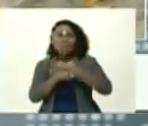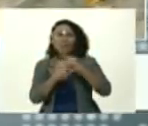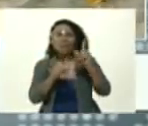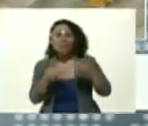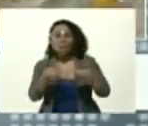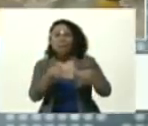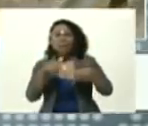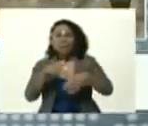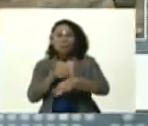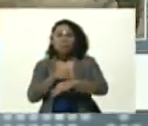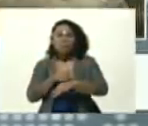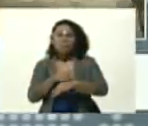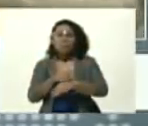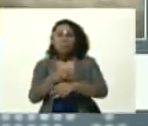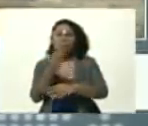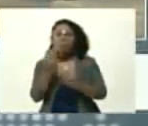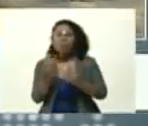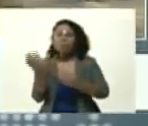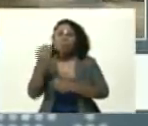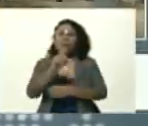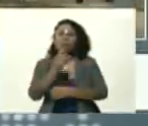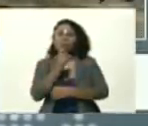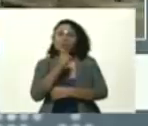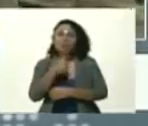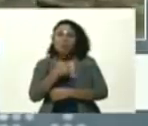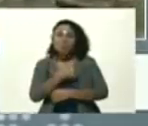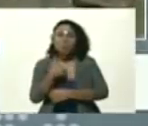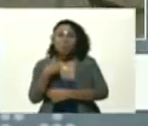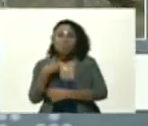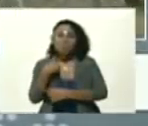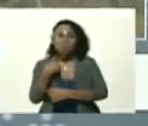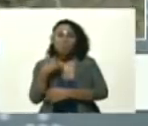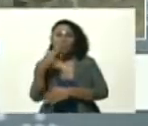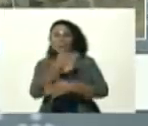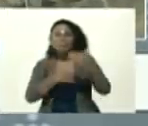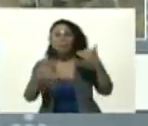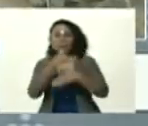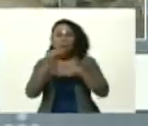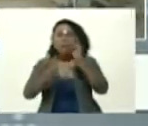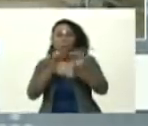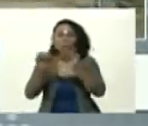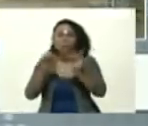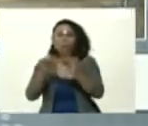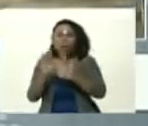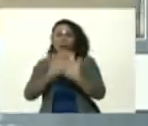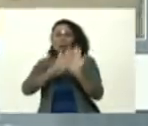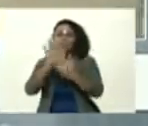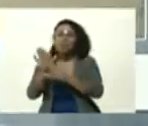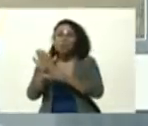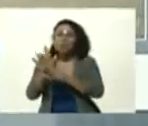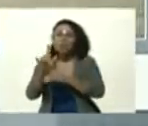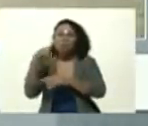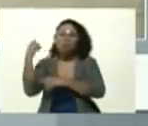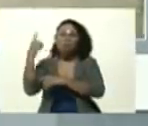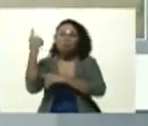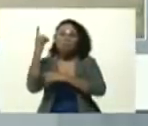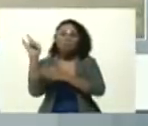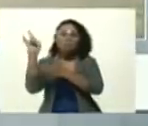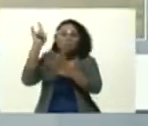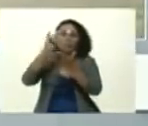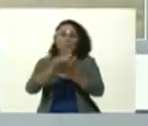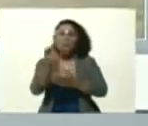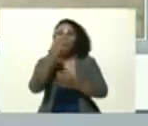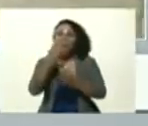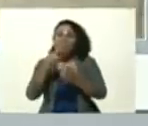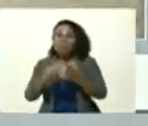en estos momentos es mucho más complejo. Yo quisiera que el mayor general nos dé también la descripción del apoyo aéreo que se ha estado dando en